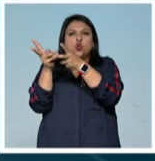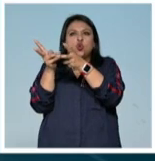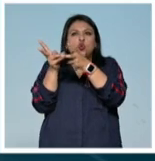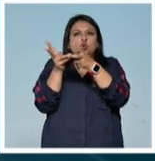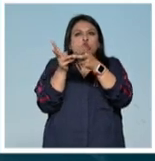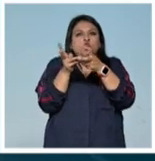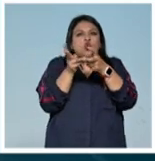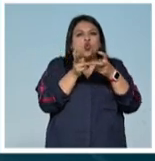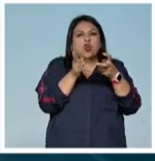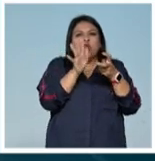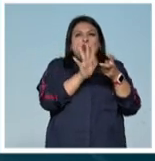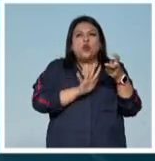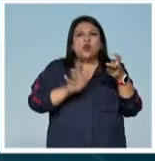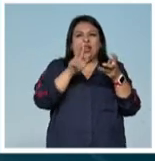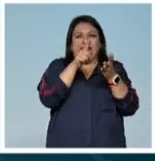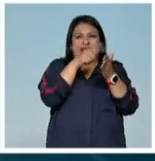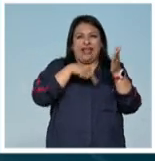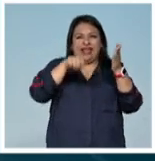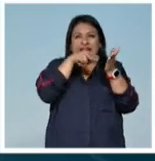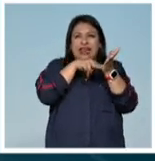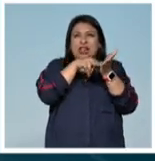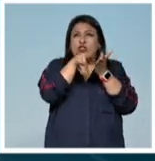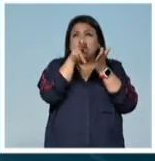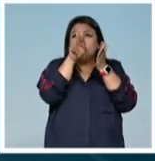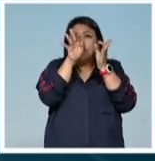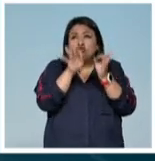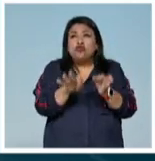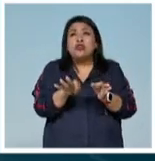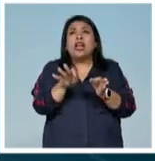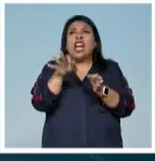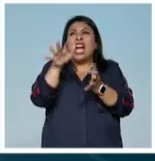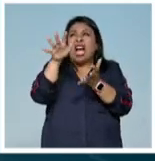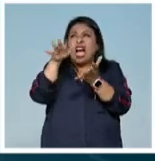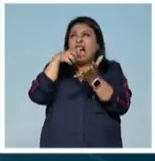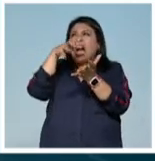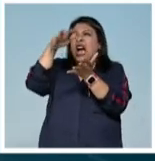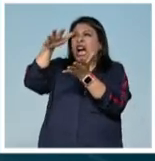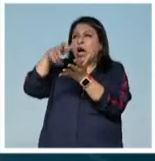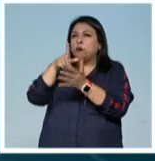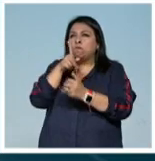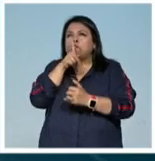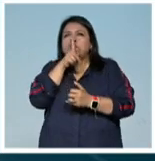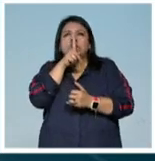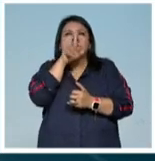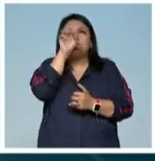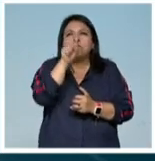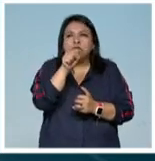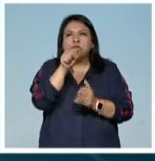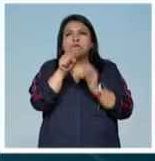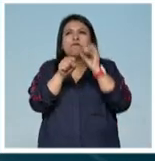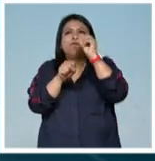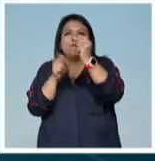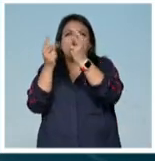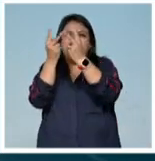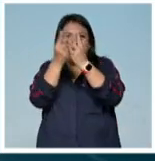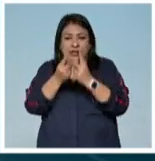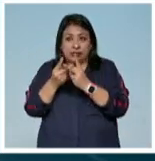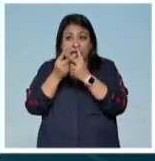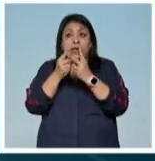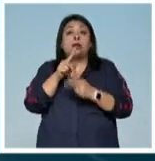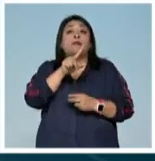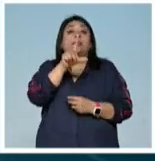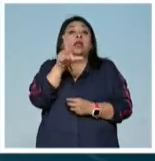campo gravitatorio del agujero negro, un auténtico recolector silencioso al acecho de estrellas descarriadas. Lo